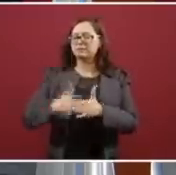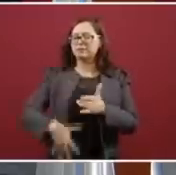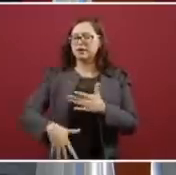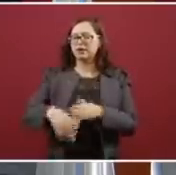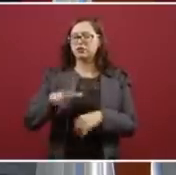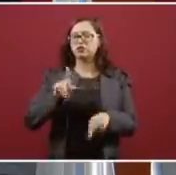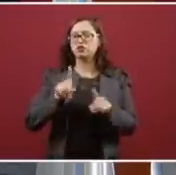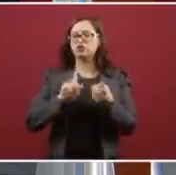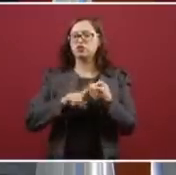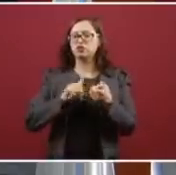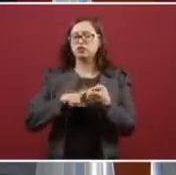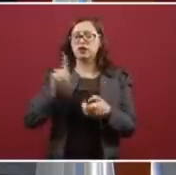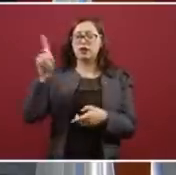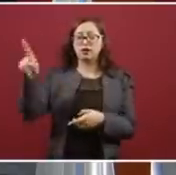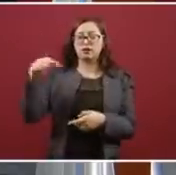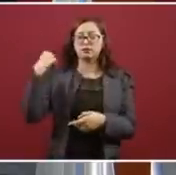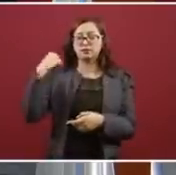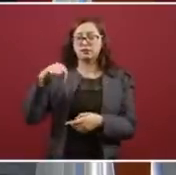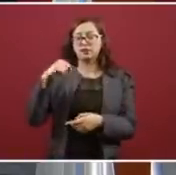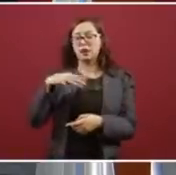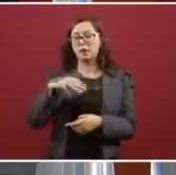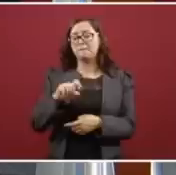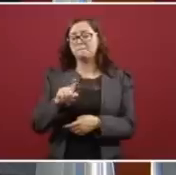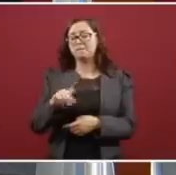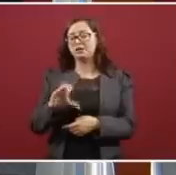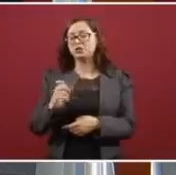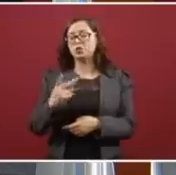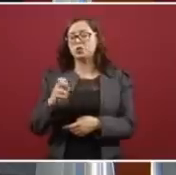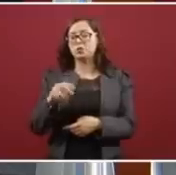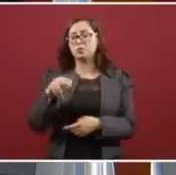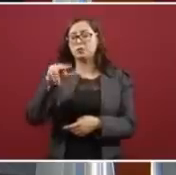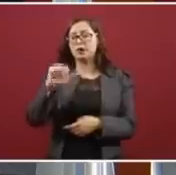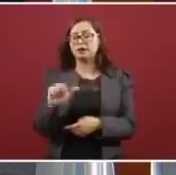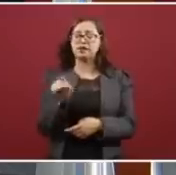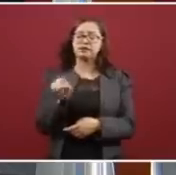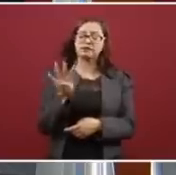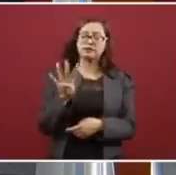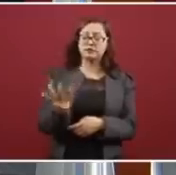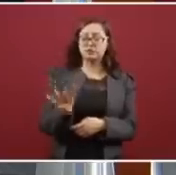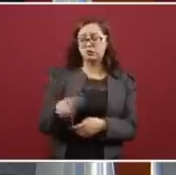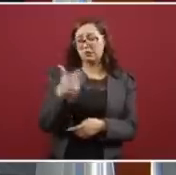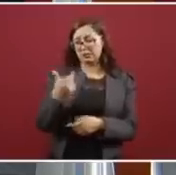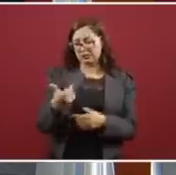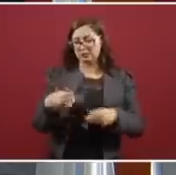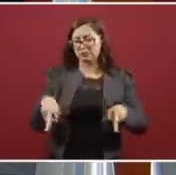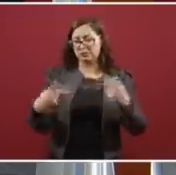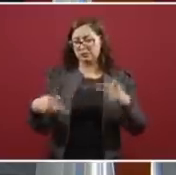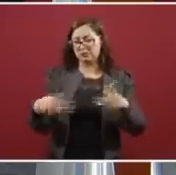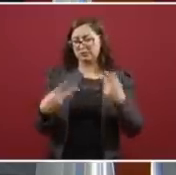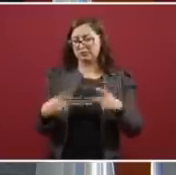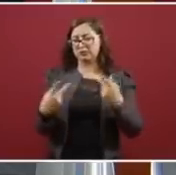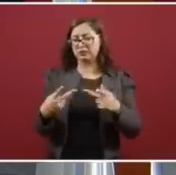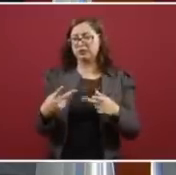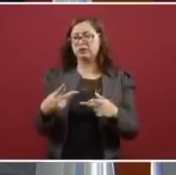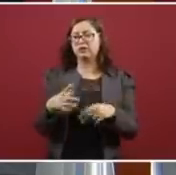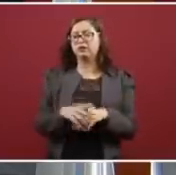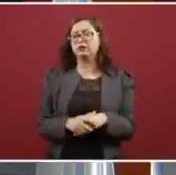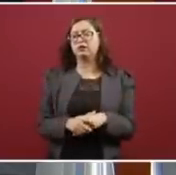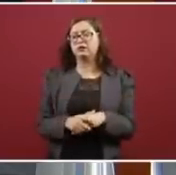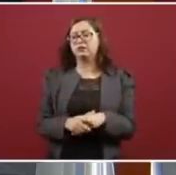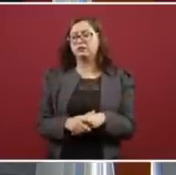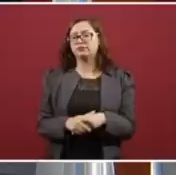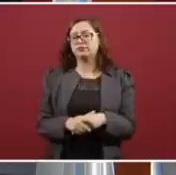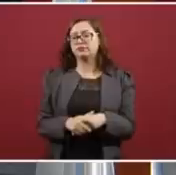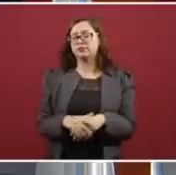macuspana tabasco con 19 pesos 60 centavos precio al público y 18 pesos 50